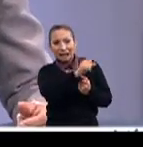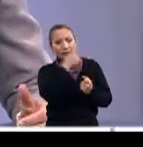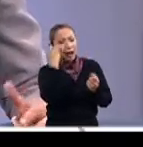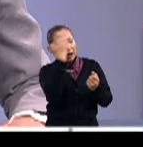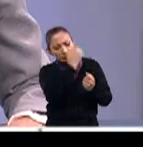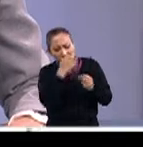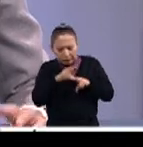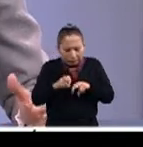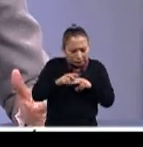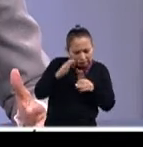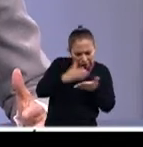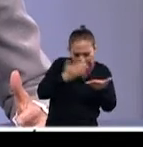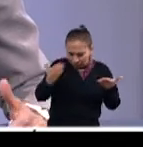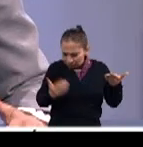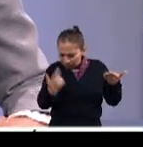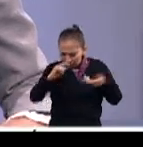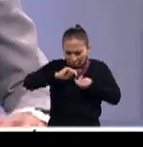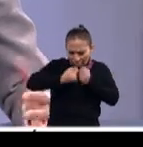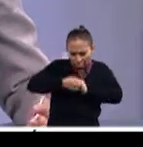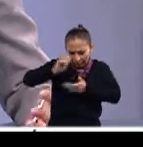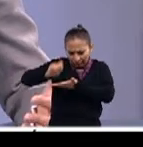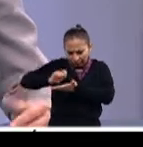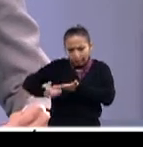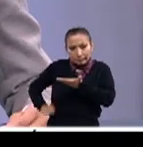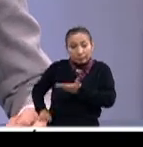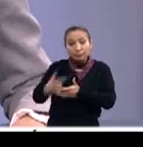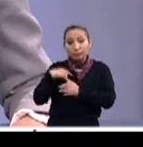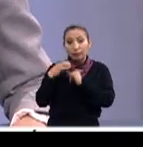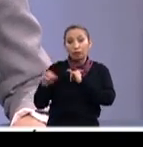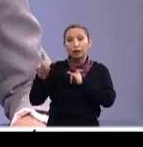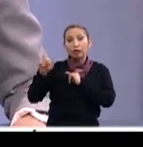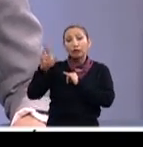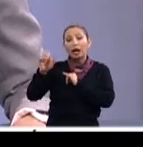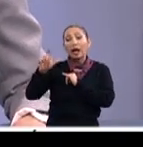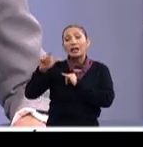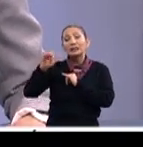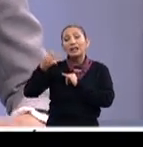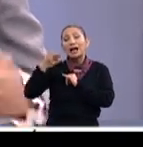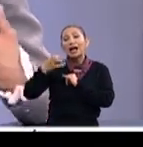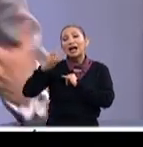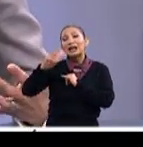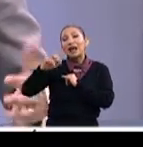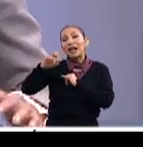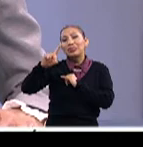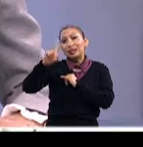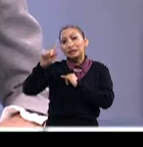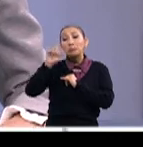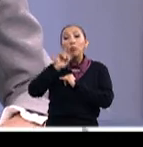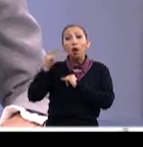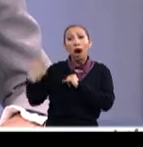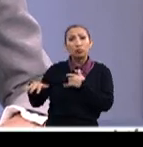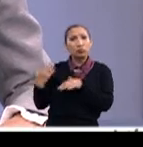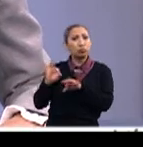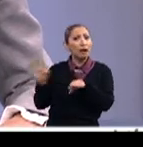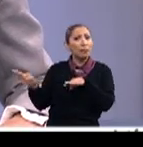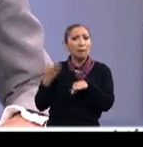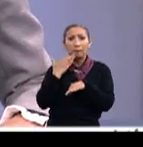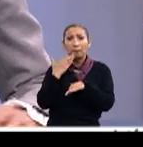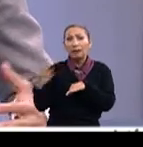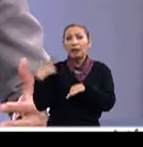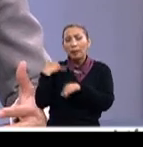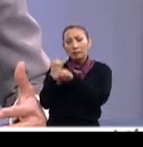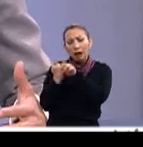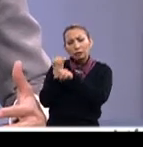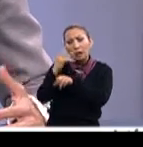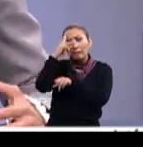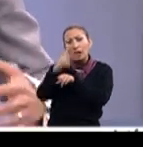analizarlos, incluso hacer las transcripciones. Y por último, la doctora Alicia Hernández, pues quien también ha hecho una gran labor en el